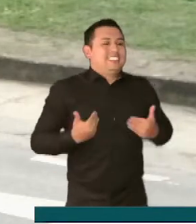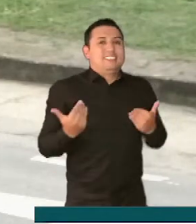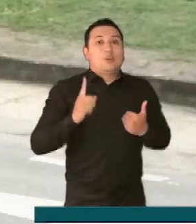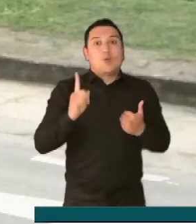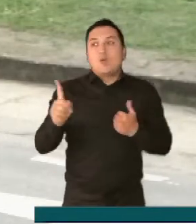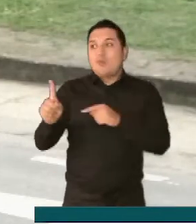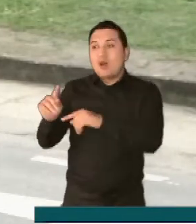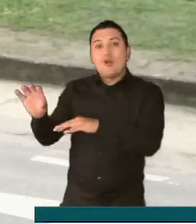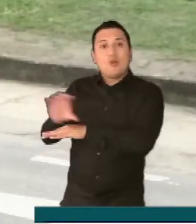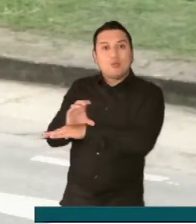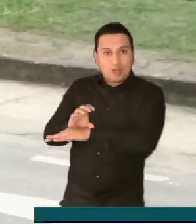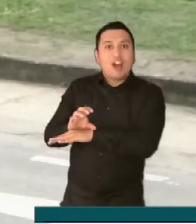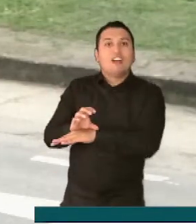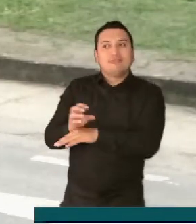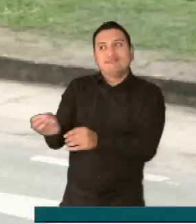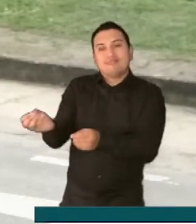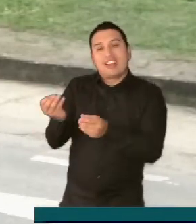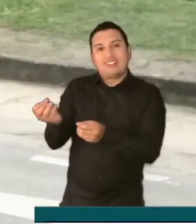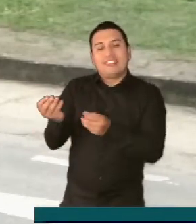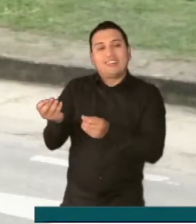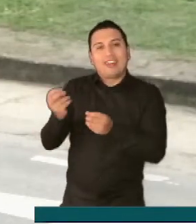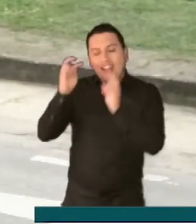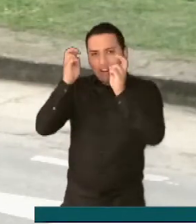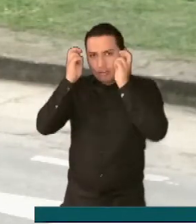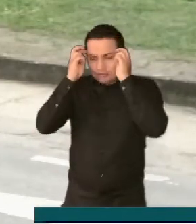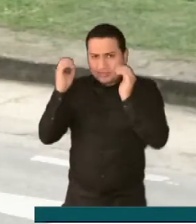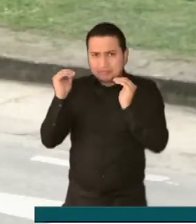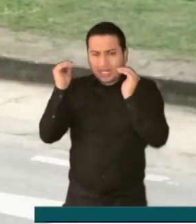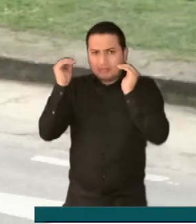a nuevos conocimientos y mejorar su proceso